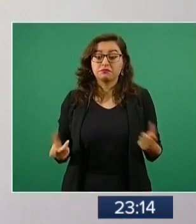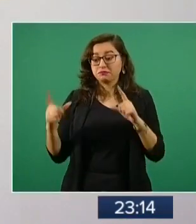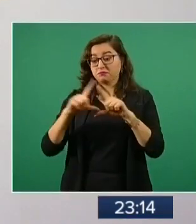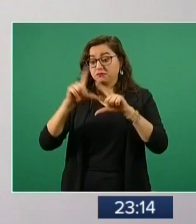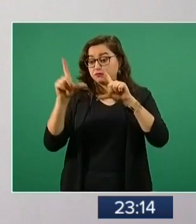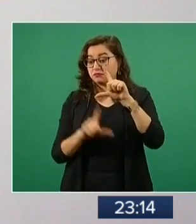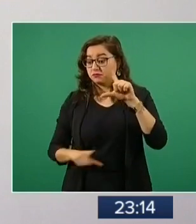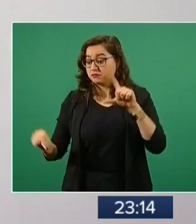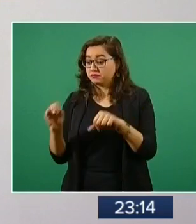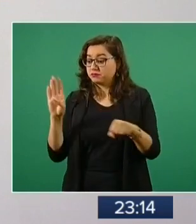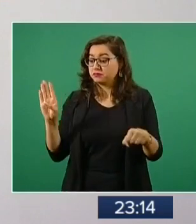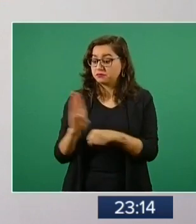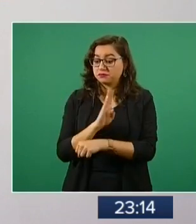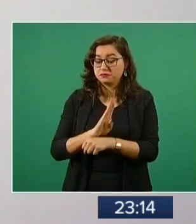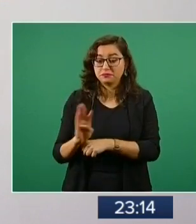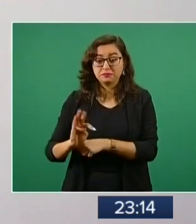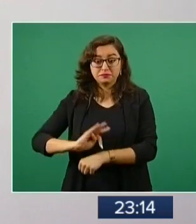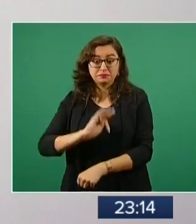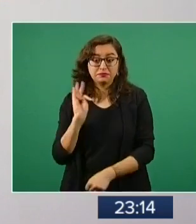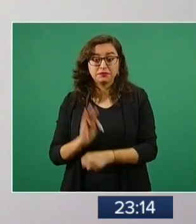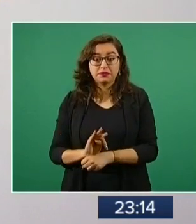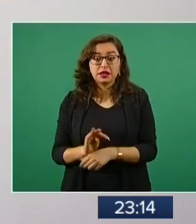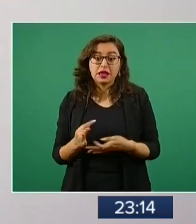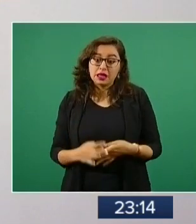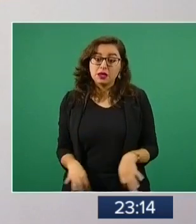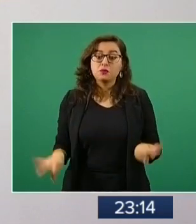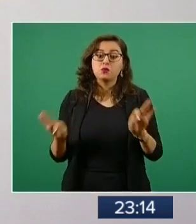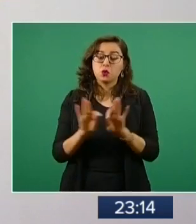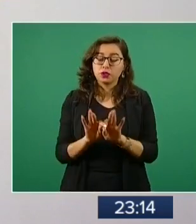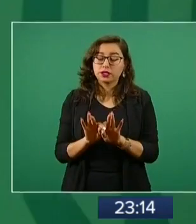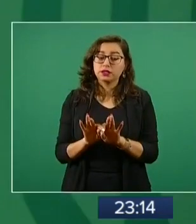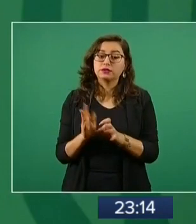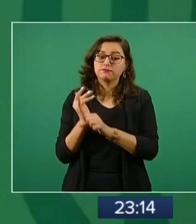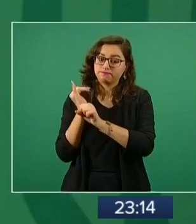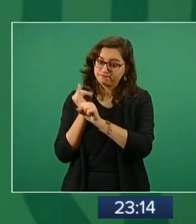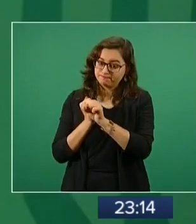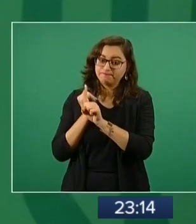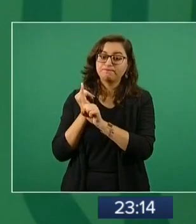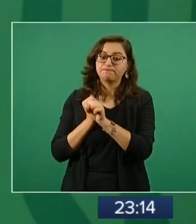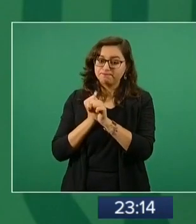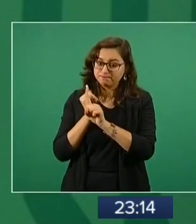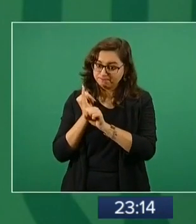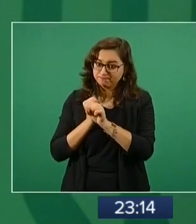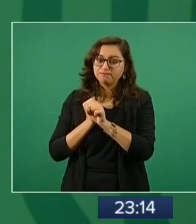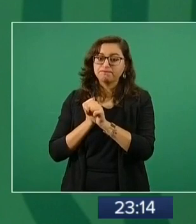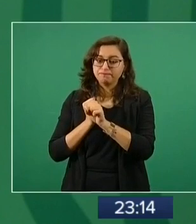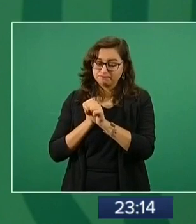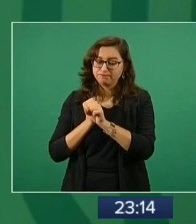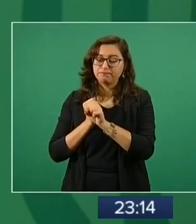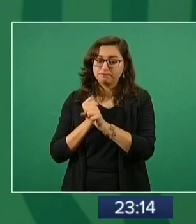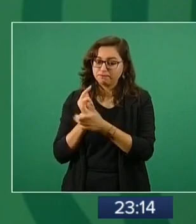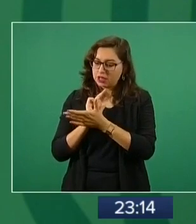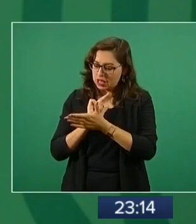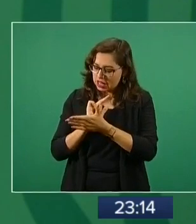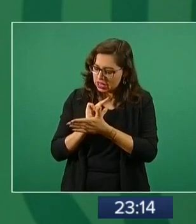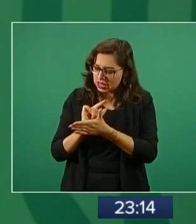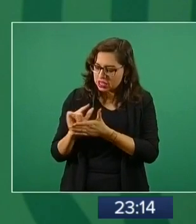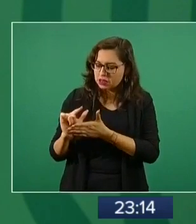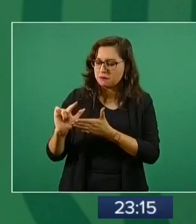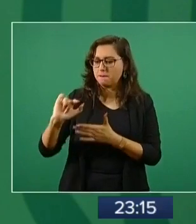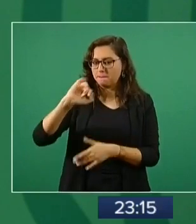país, es importante que se investigue y que se limpie,